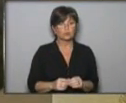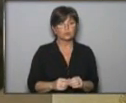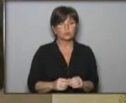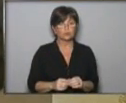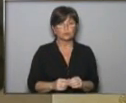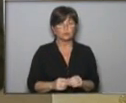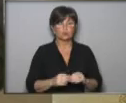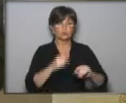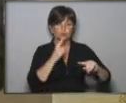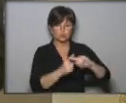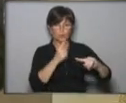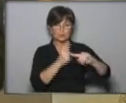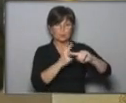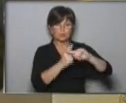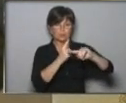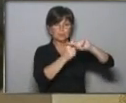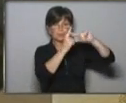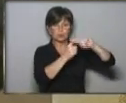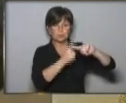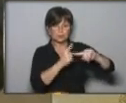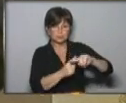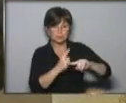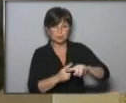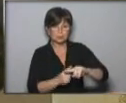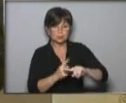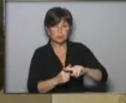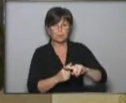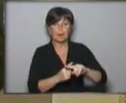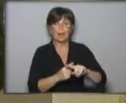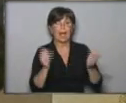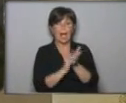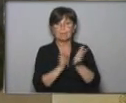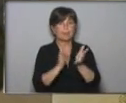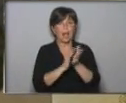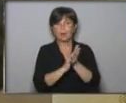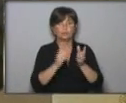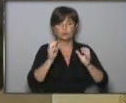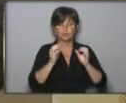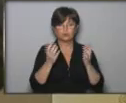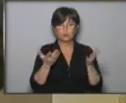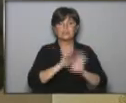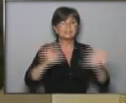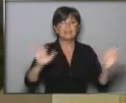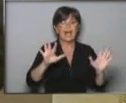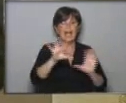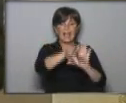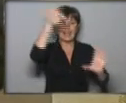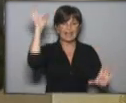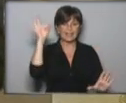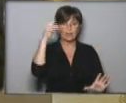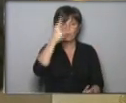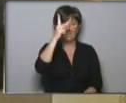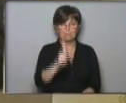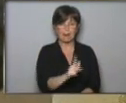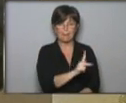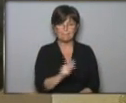subieron y alcanzaron los dos tercios, el acostumbrado aplauso llegó, porque había sido elegido el